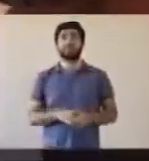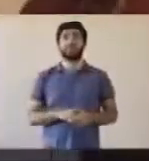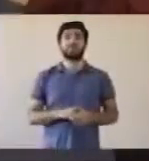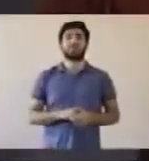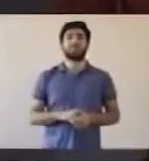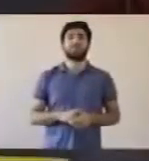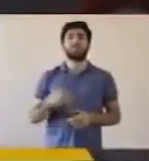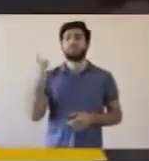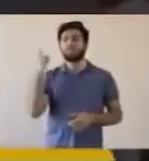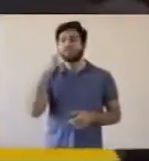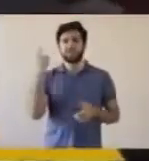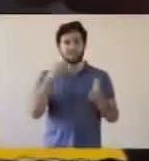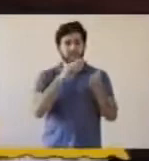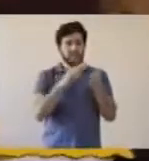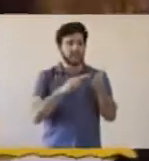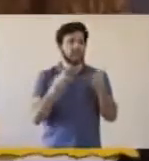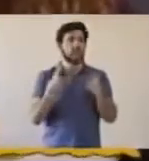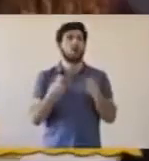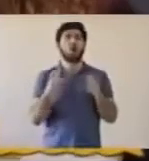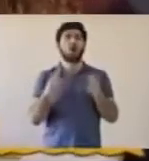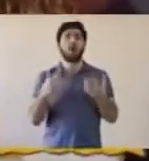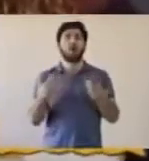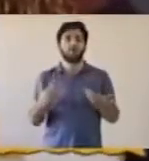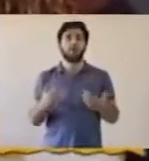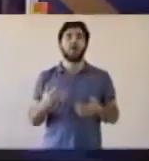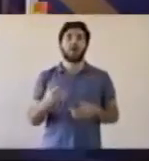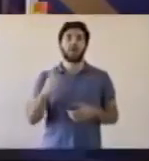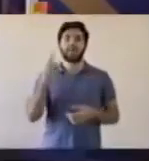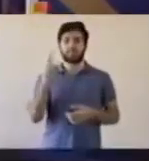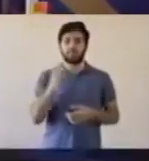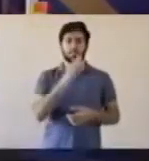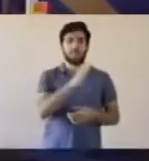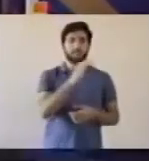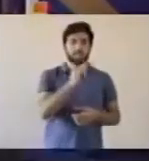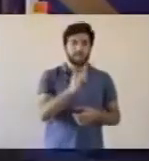entonces esta se leería como bicampeón.